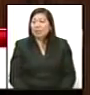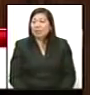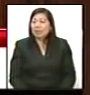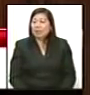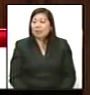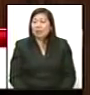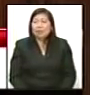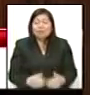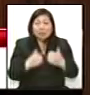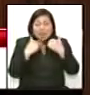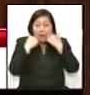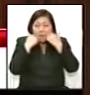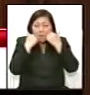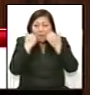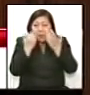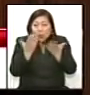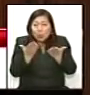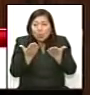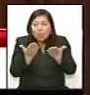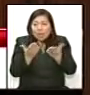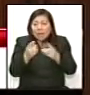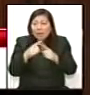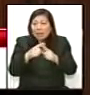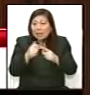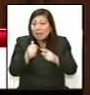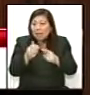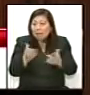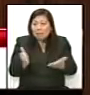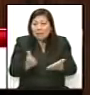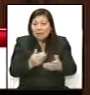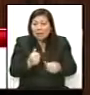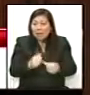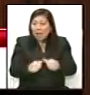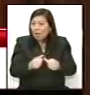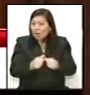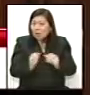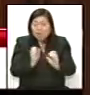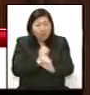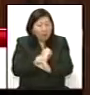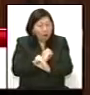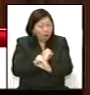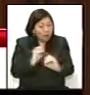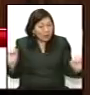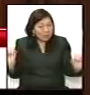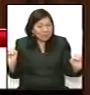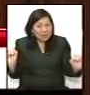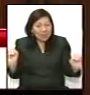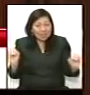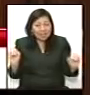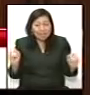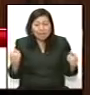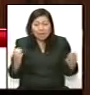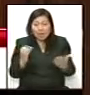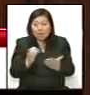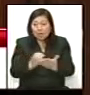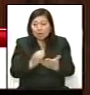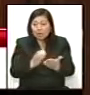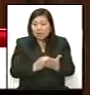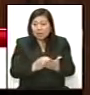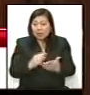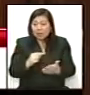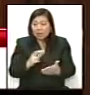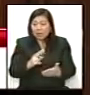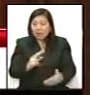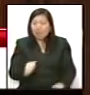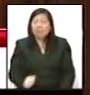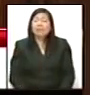esto la vergüenza, como el acta de Talara, la página 11, esas páginas horribles en las cuales, o el contrato Grace u